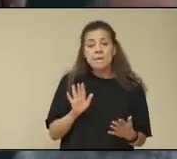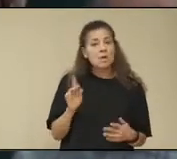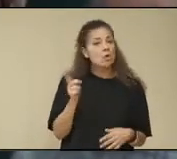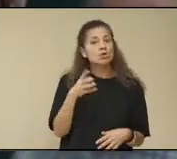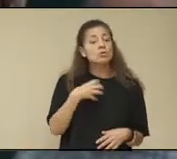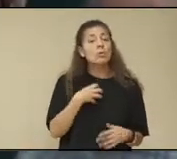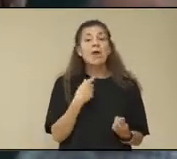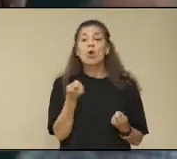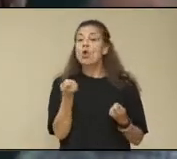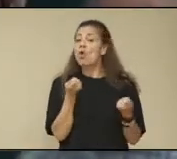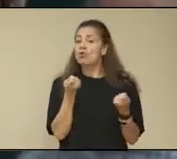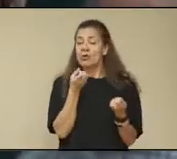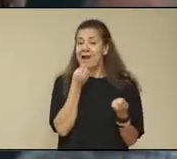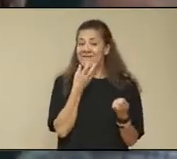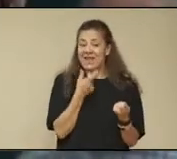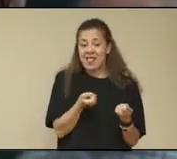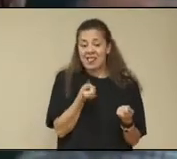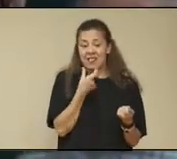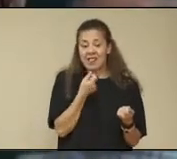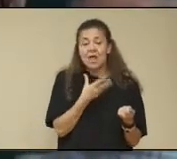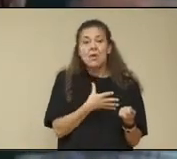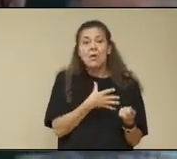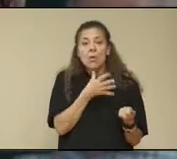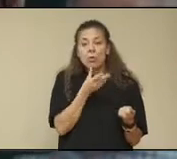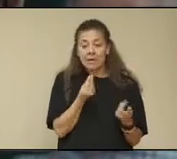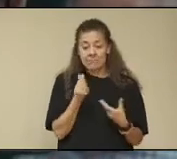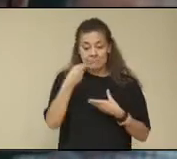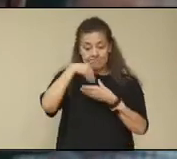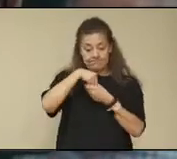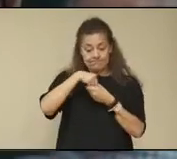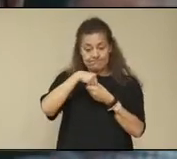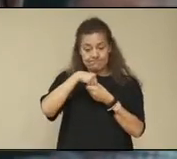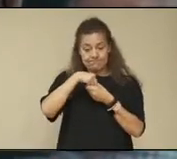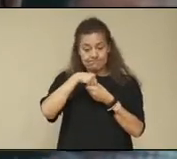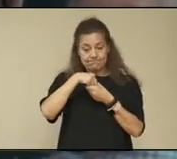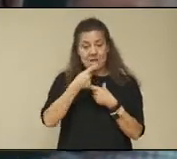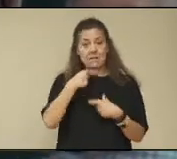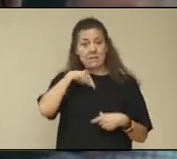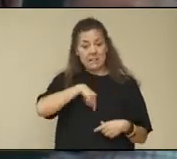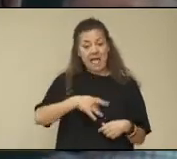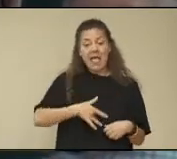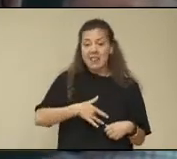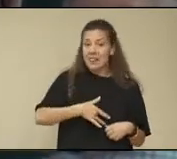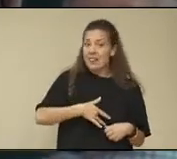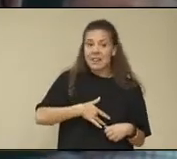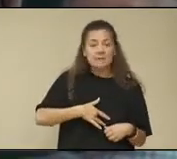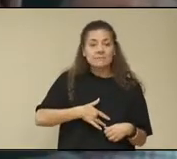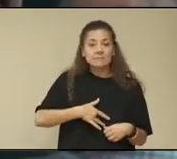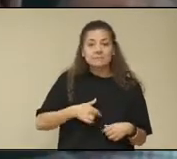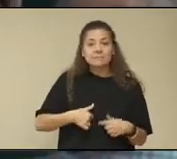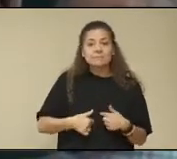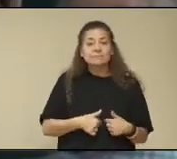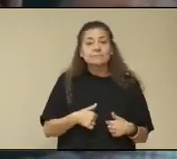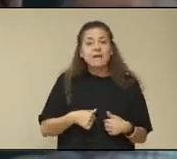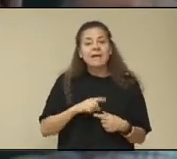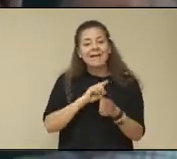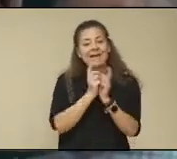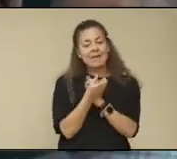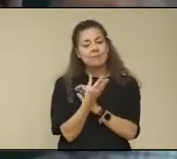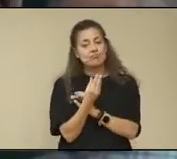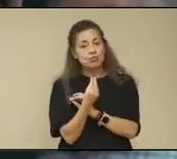podía controlar muy bien la dosis porque al pasar el estómago, la acidez, variaba mucho el número